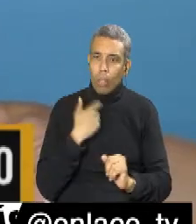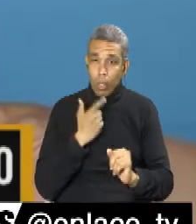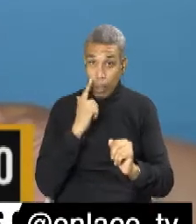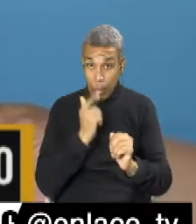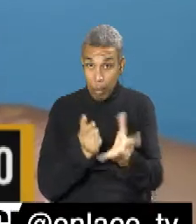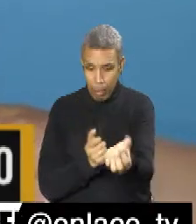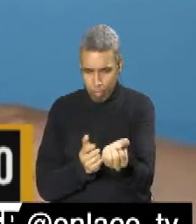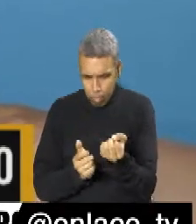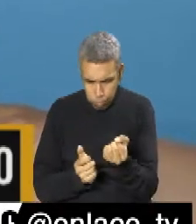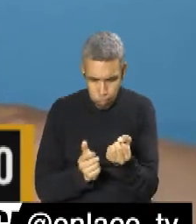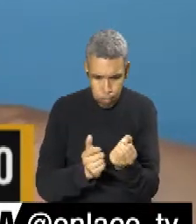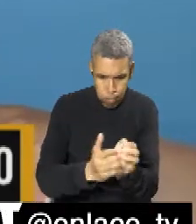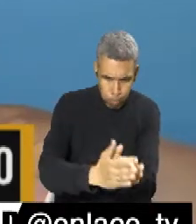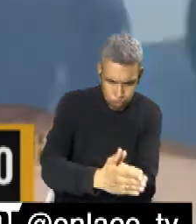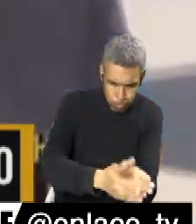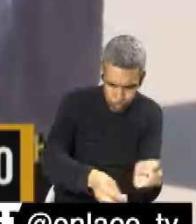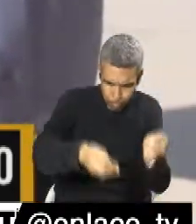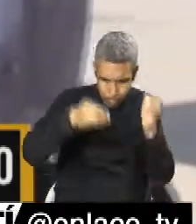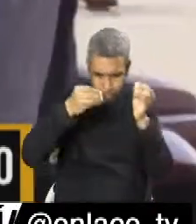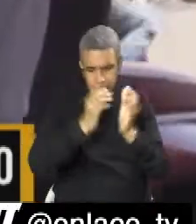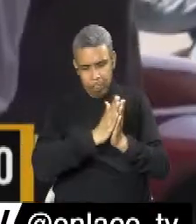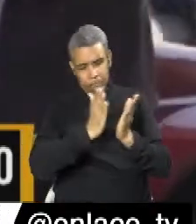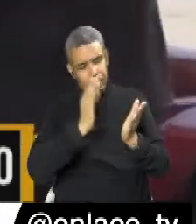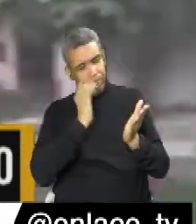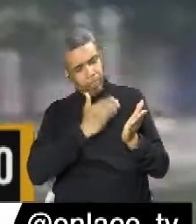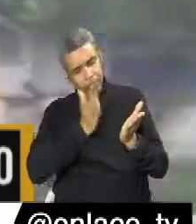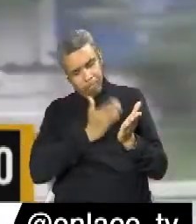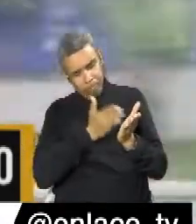a ese tipo de dirigentes.